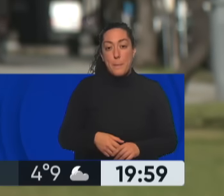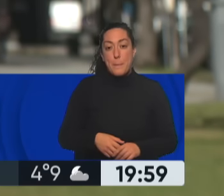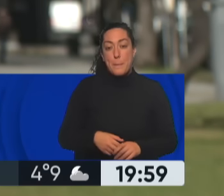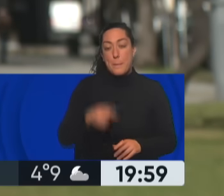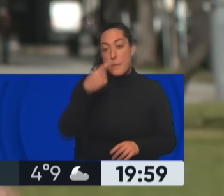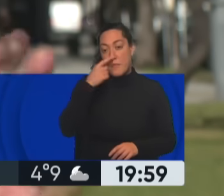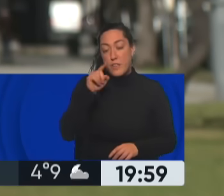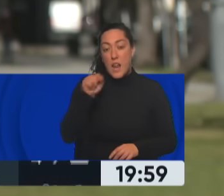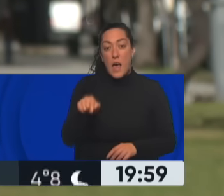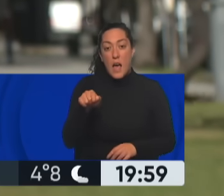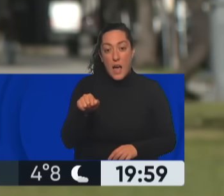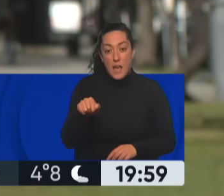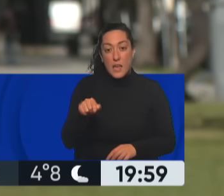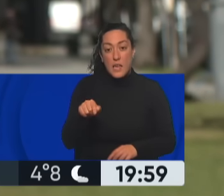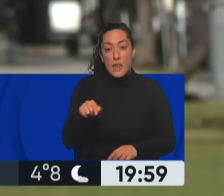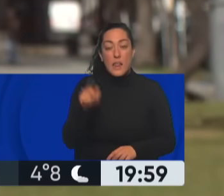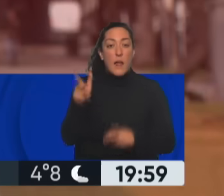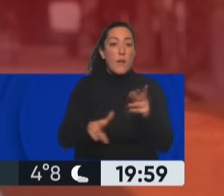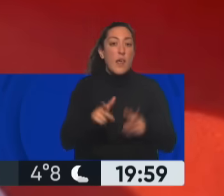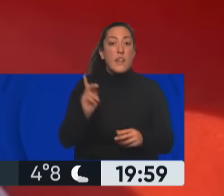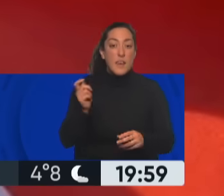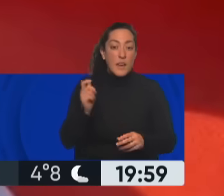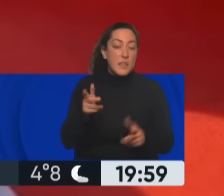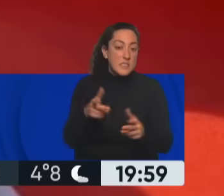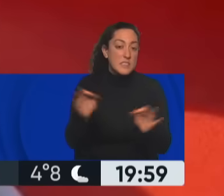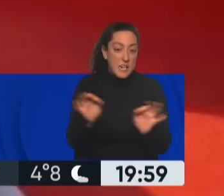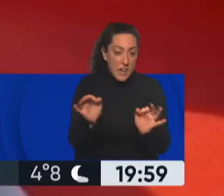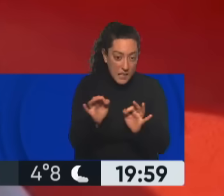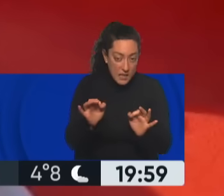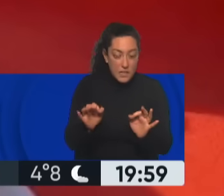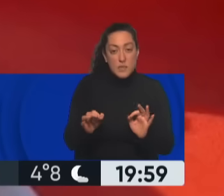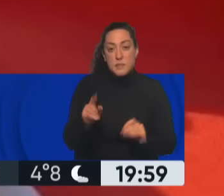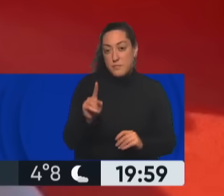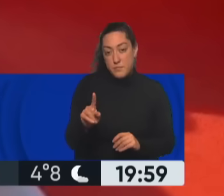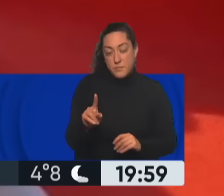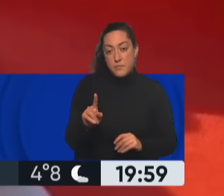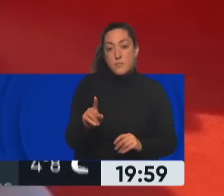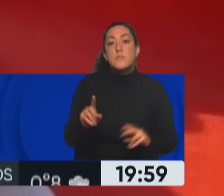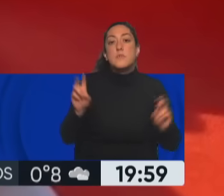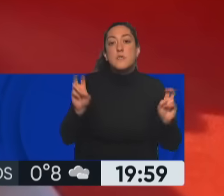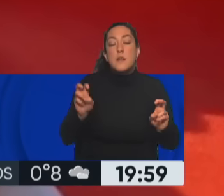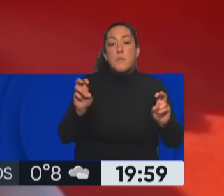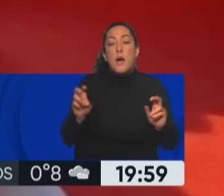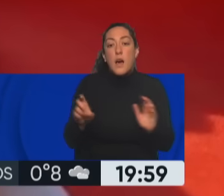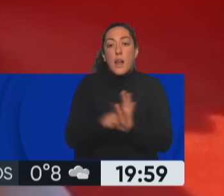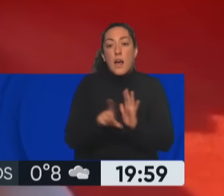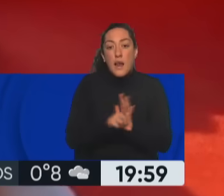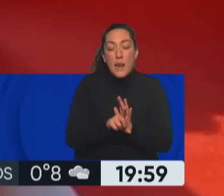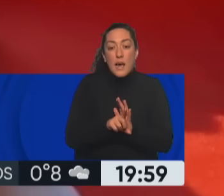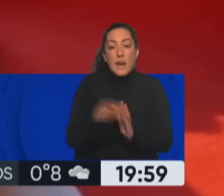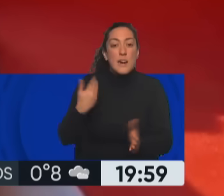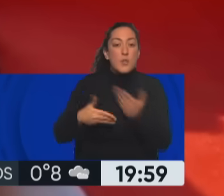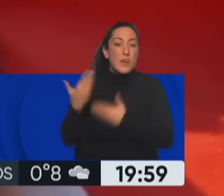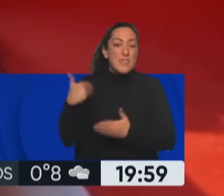una mención, sin mencionar la nueva ley, pero se hace una mención al tema que la ley no puede ser